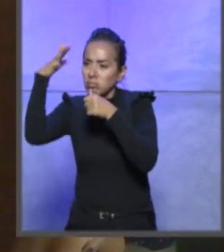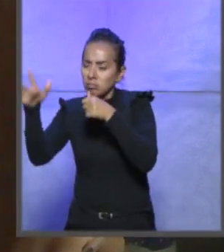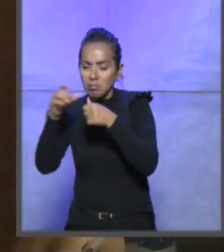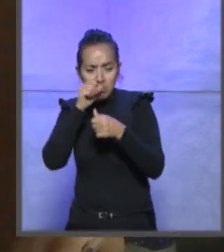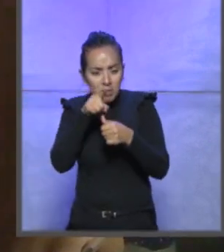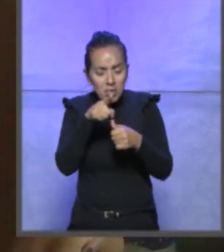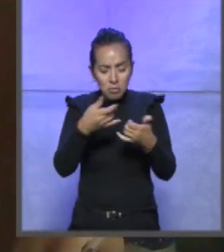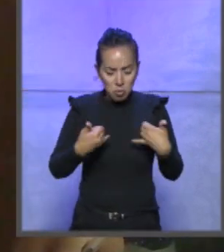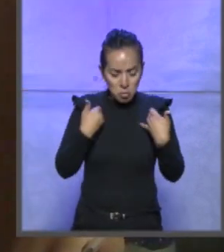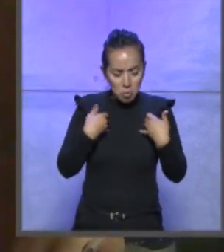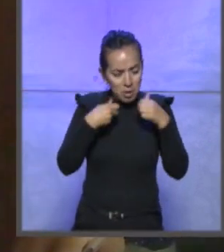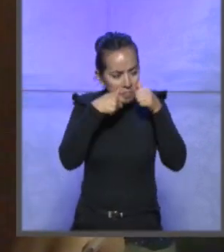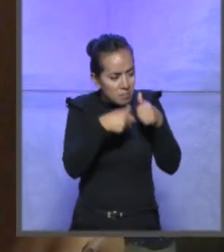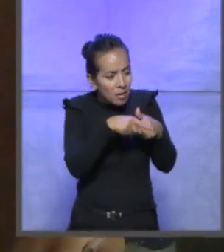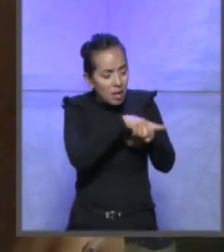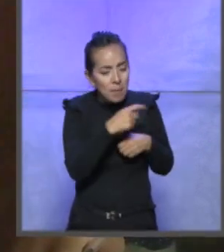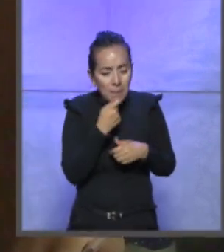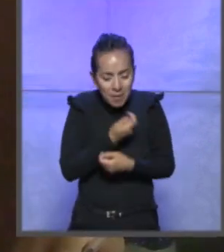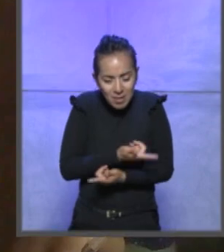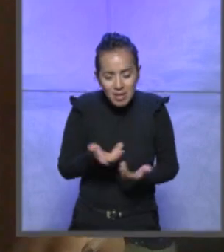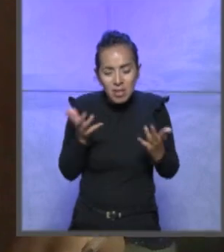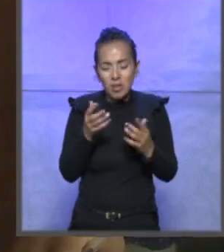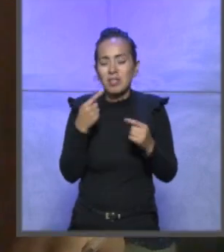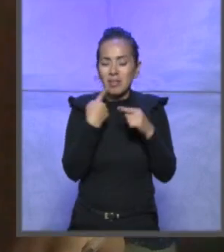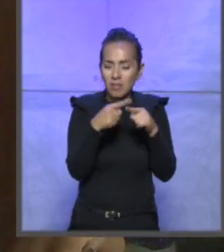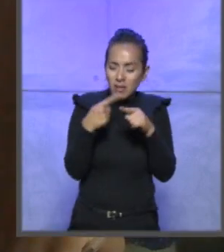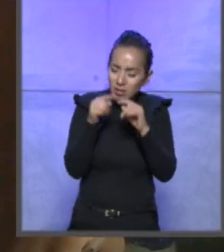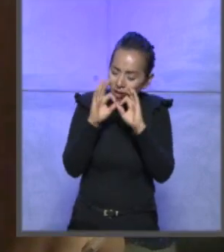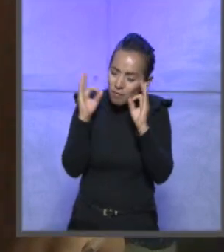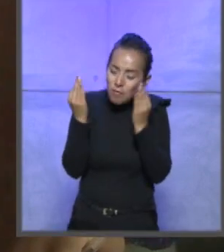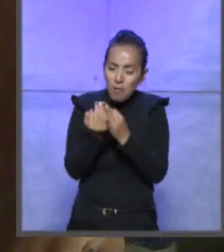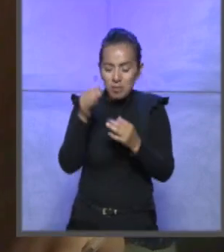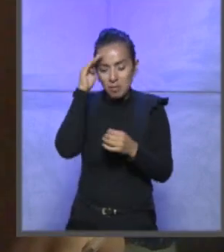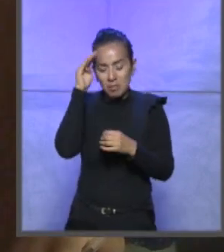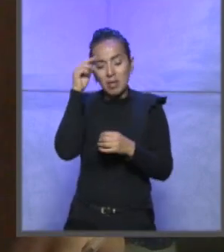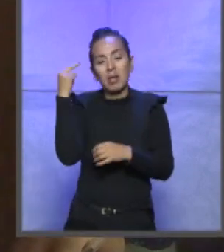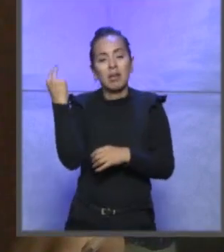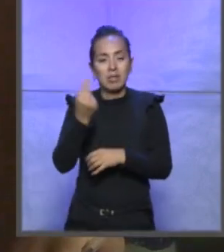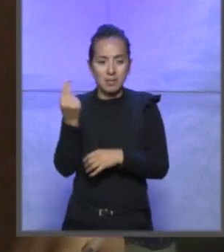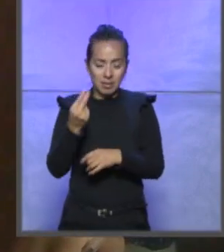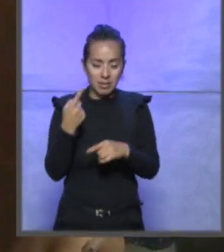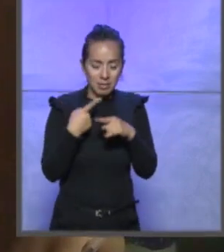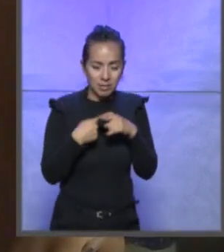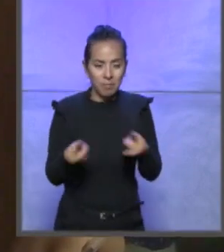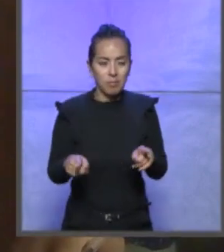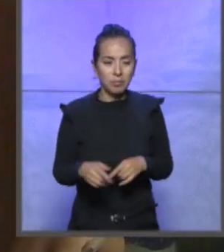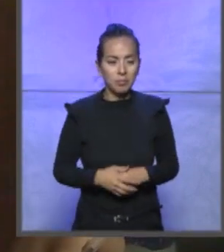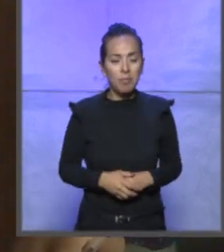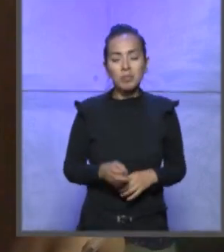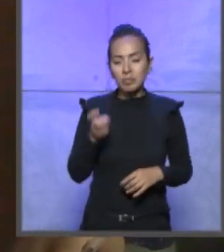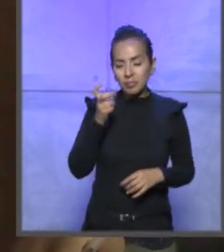a jóvenes y niños que tienen diversas formas de pensar y necesidades diferentes.